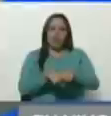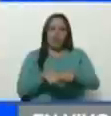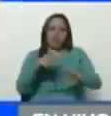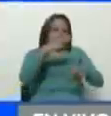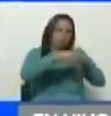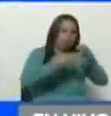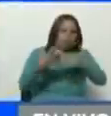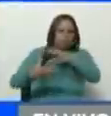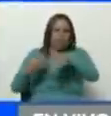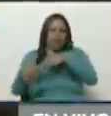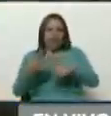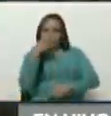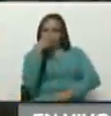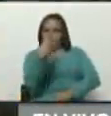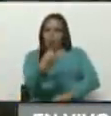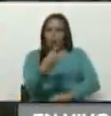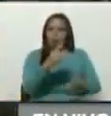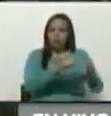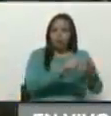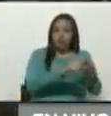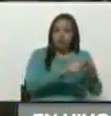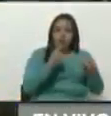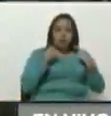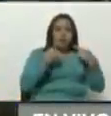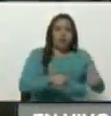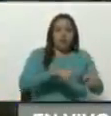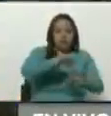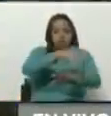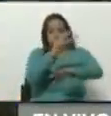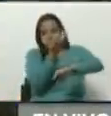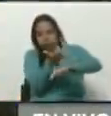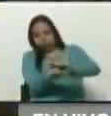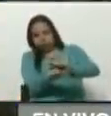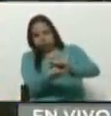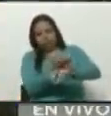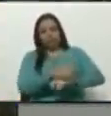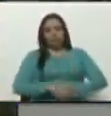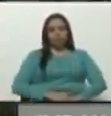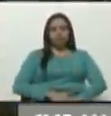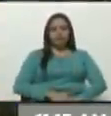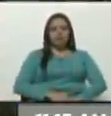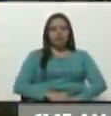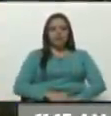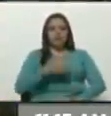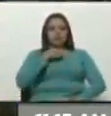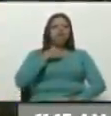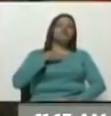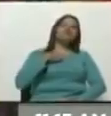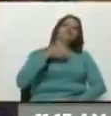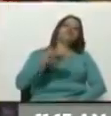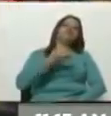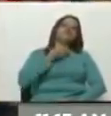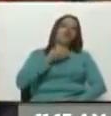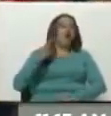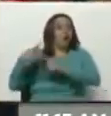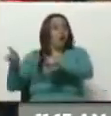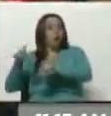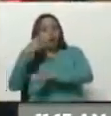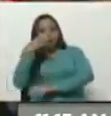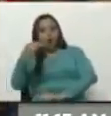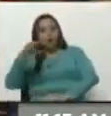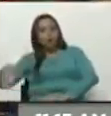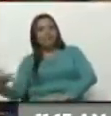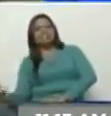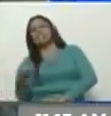lobo perdedor agarra y se pone patas arriba y muestra el pescuezo, de modo que el otro podría matarlo en